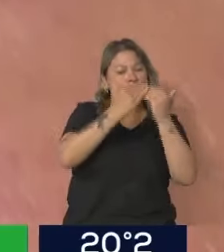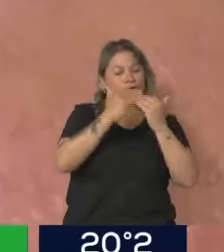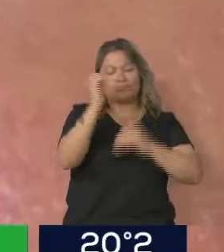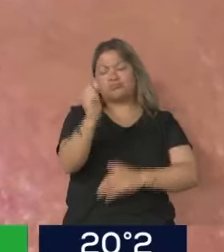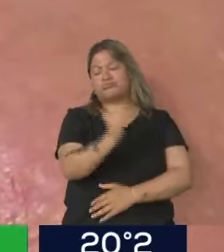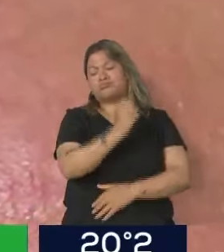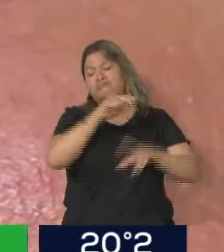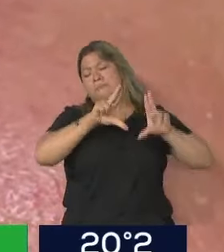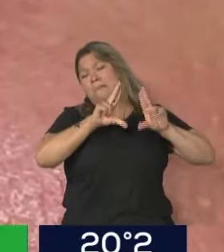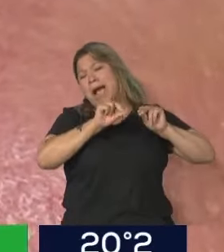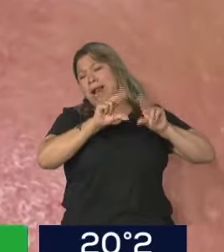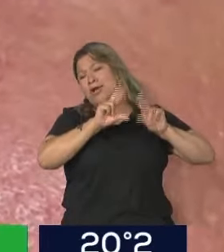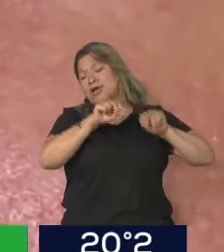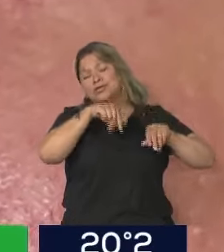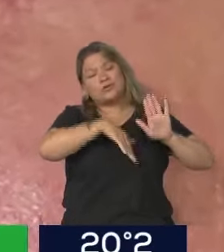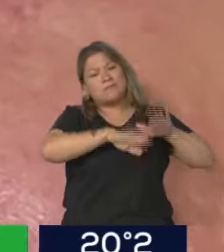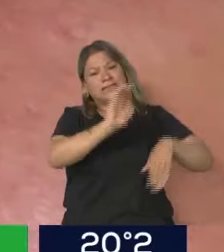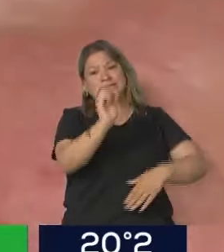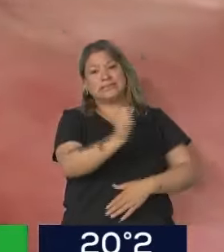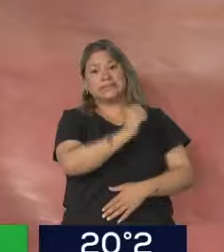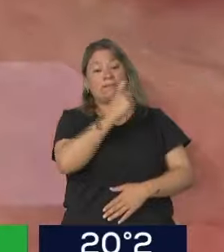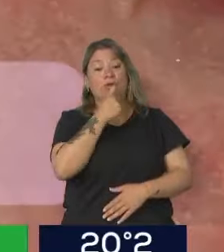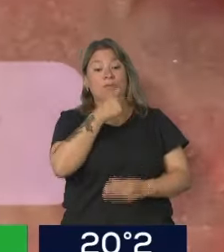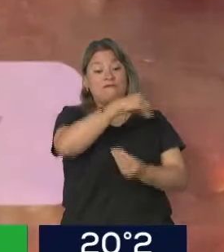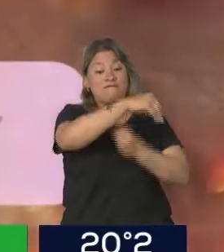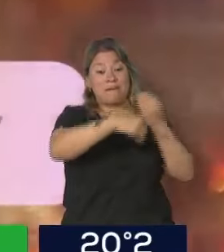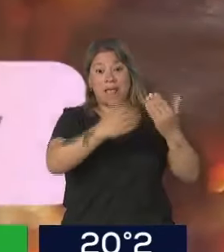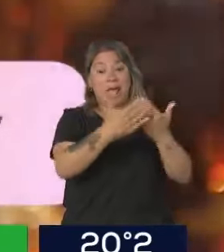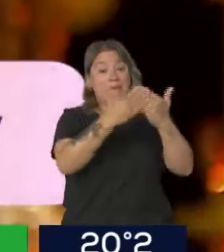familiar es la clave. Si yo no hubiera tenido el apoyo de...